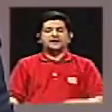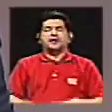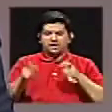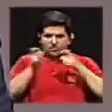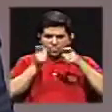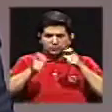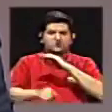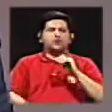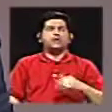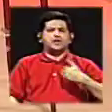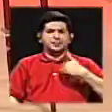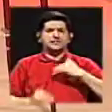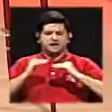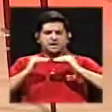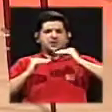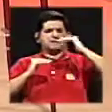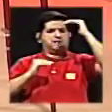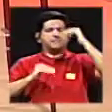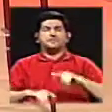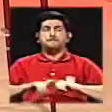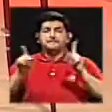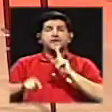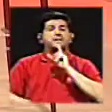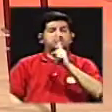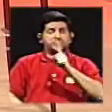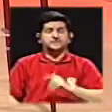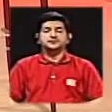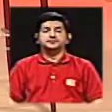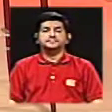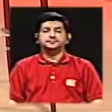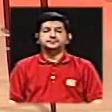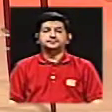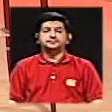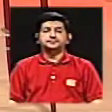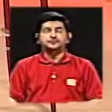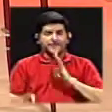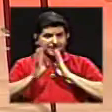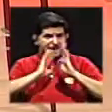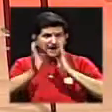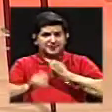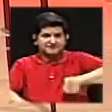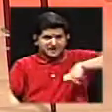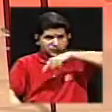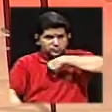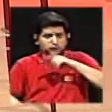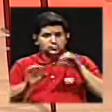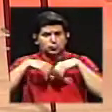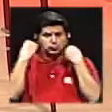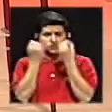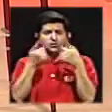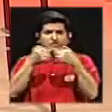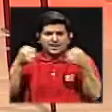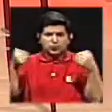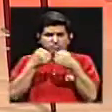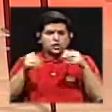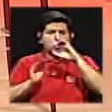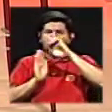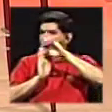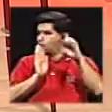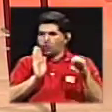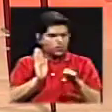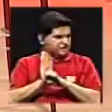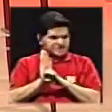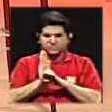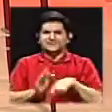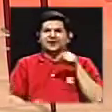Pero aquí hay que mencionar que cuando hablamos de organización sectorial no estatutaria, creo que